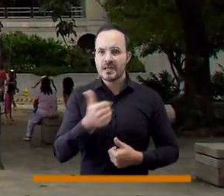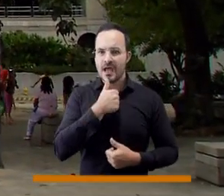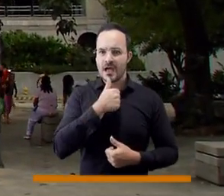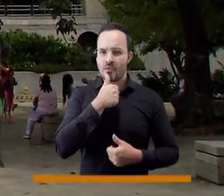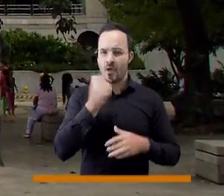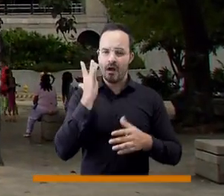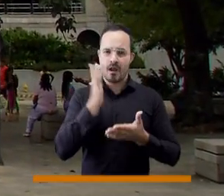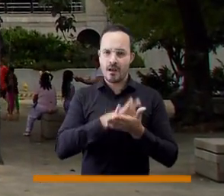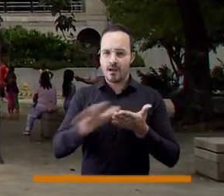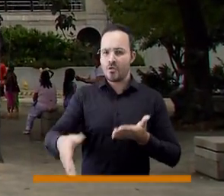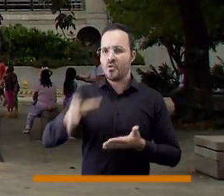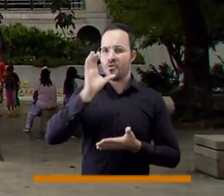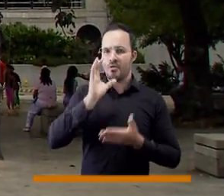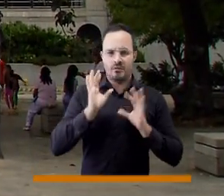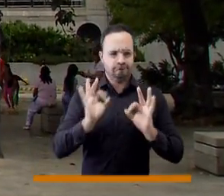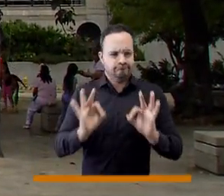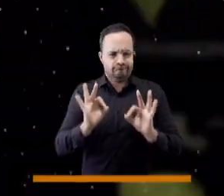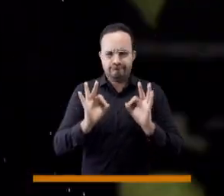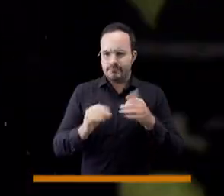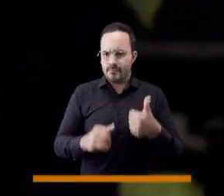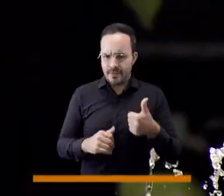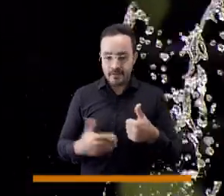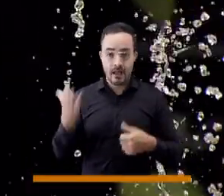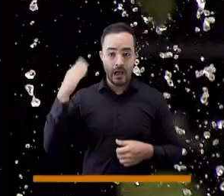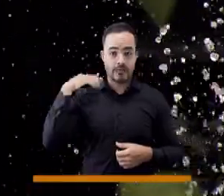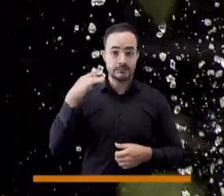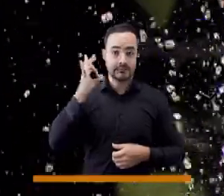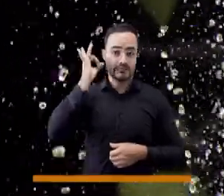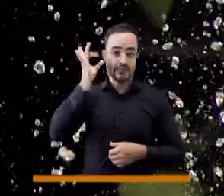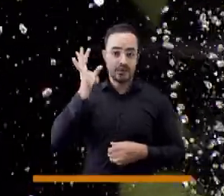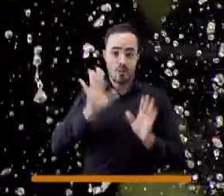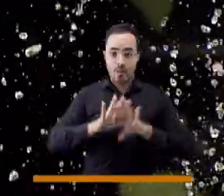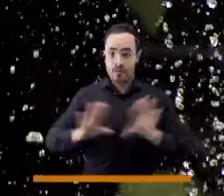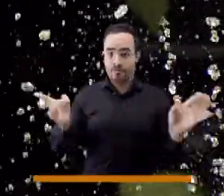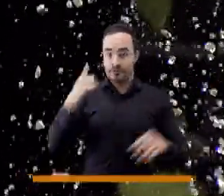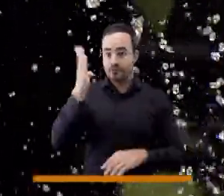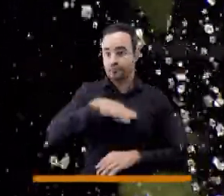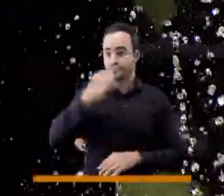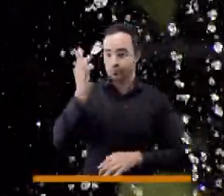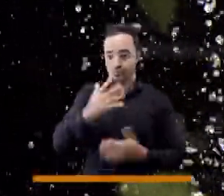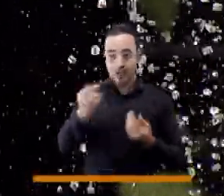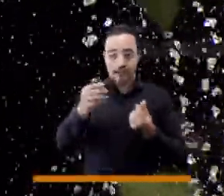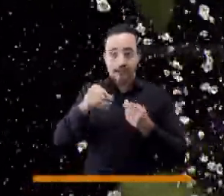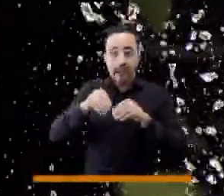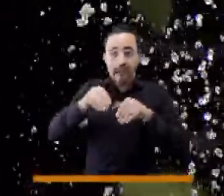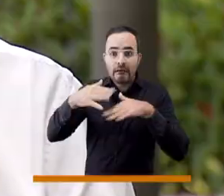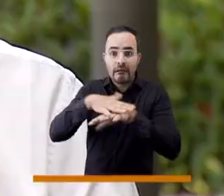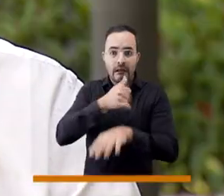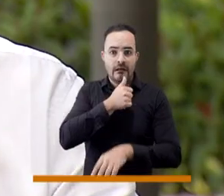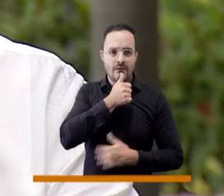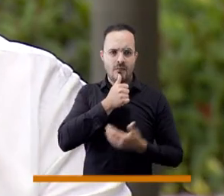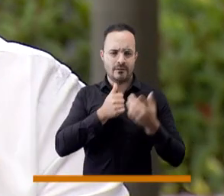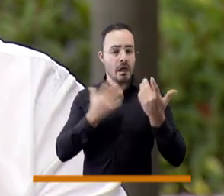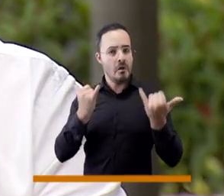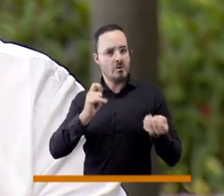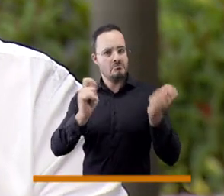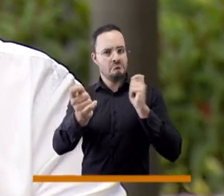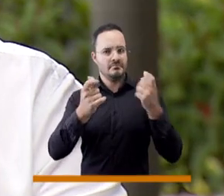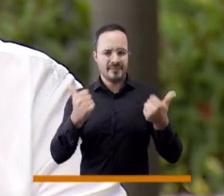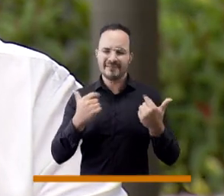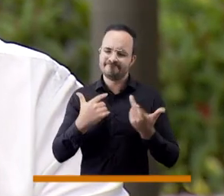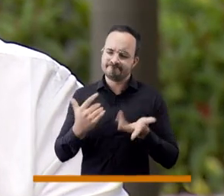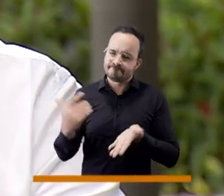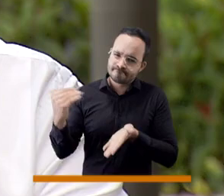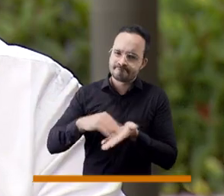muy buena calidad que antes no la tenía. Antes Río Negro, aquí al lado, tenía agua inclusive con tierra. Entonces yo creo que es importante recuperar